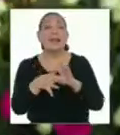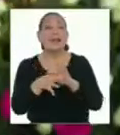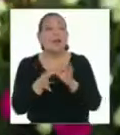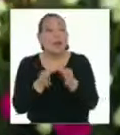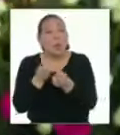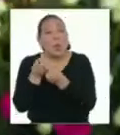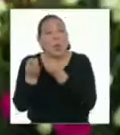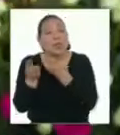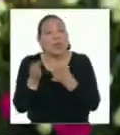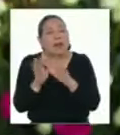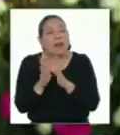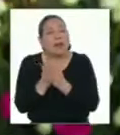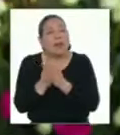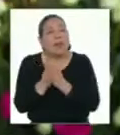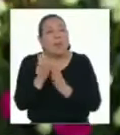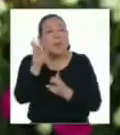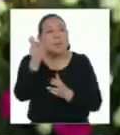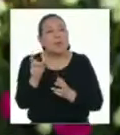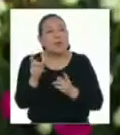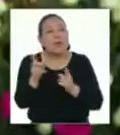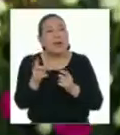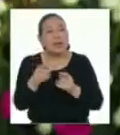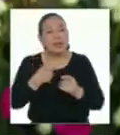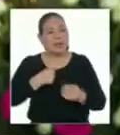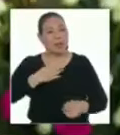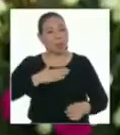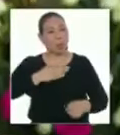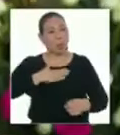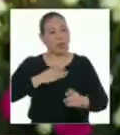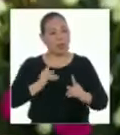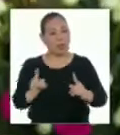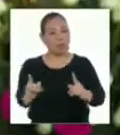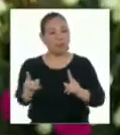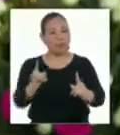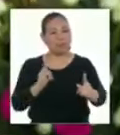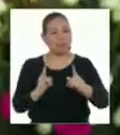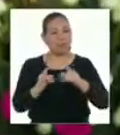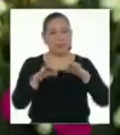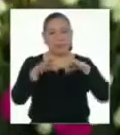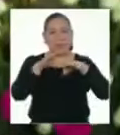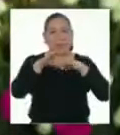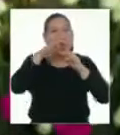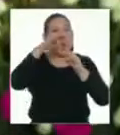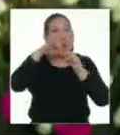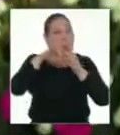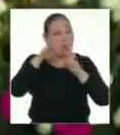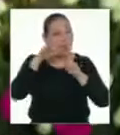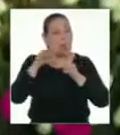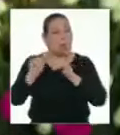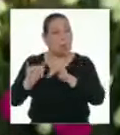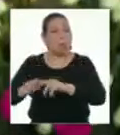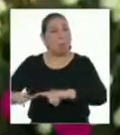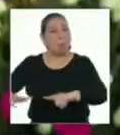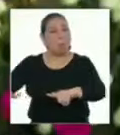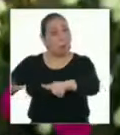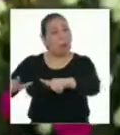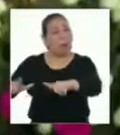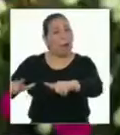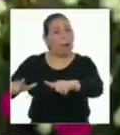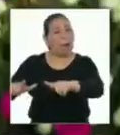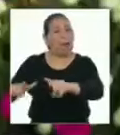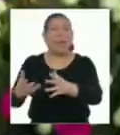historia de un viñador que plantó un lagar en su tierra y